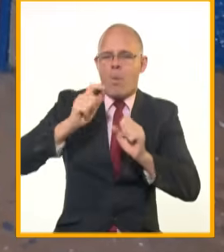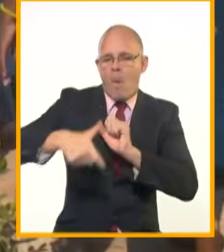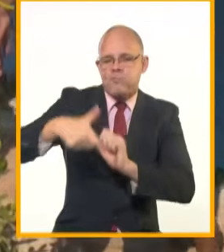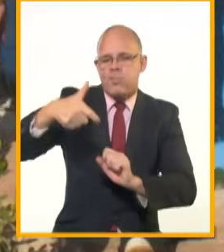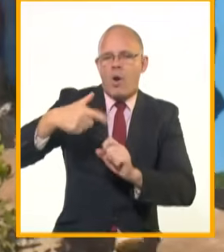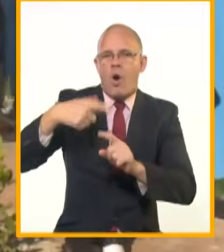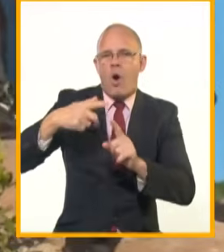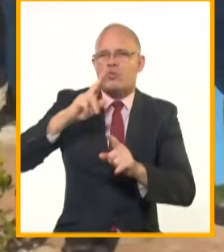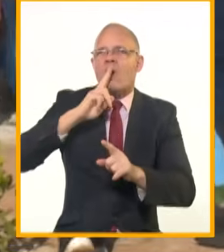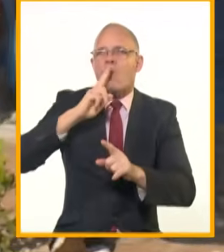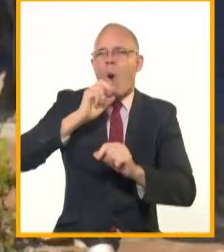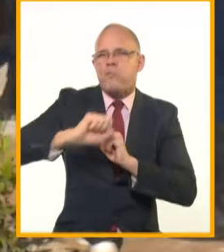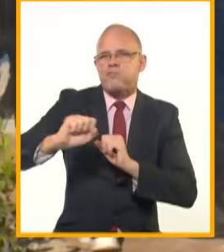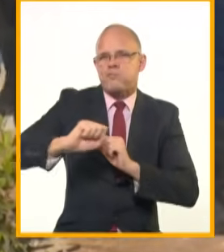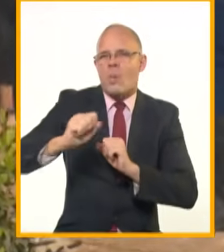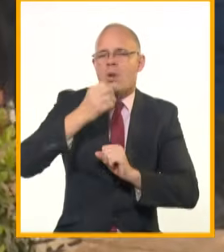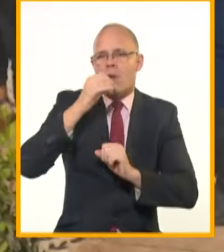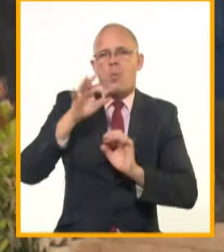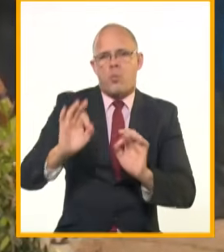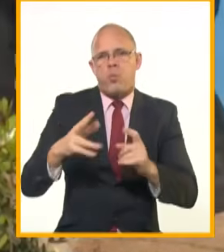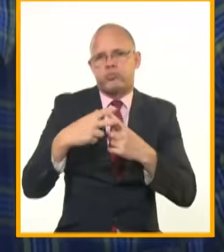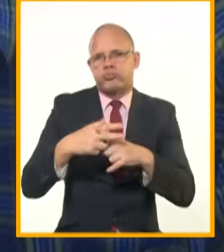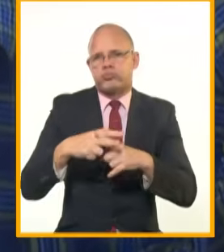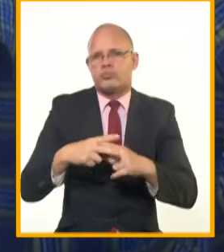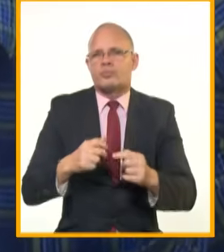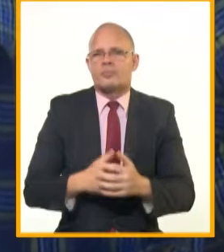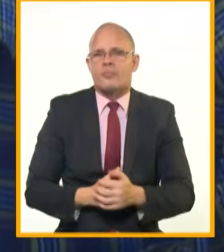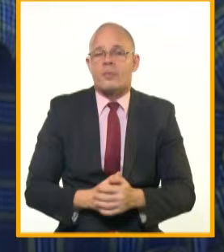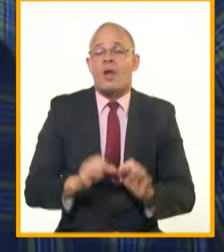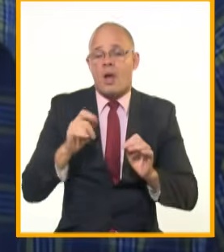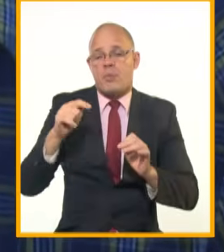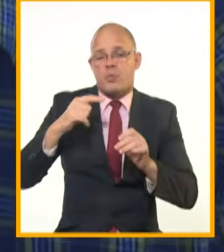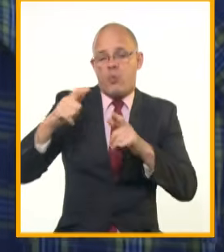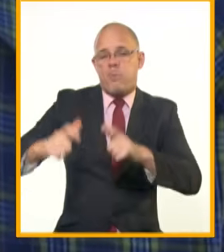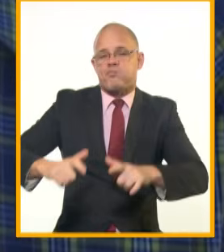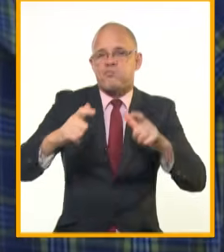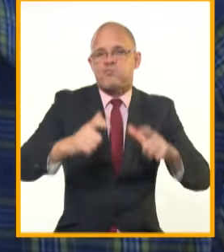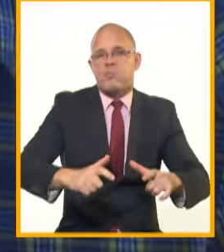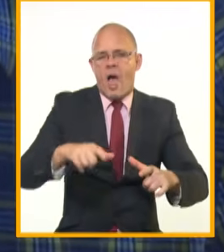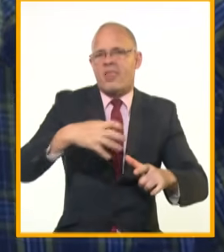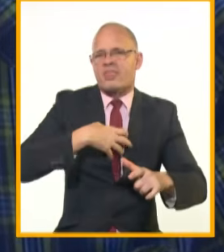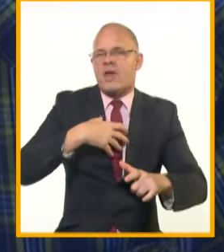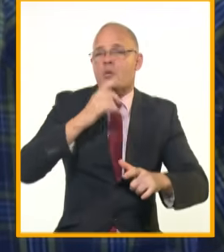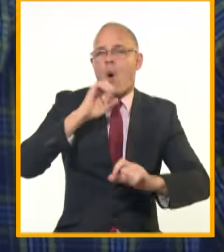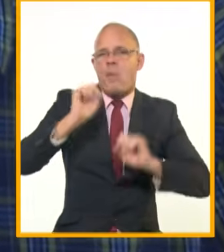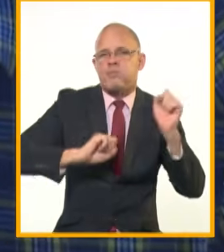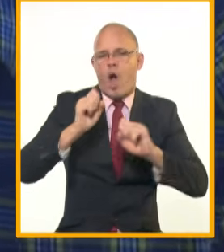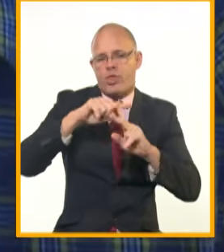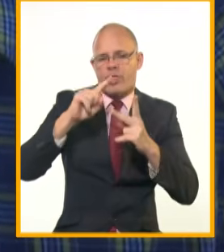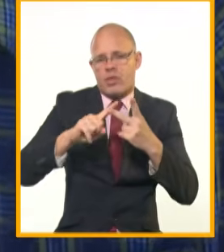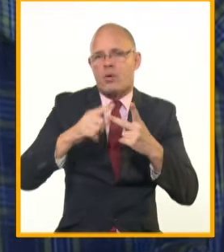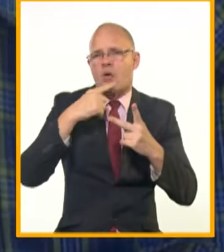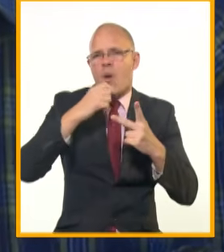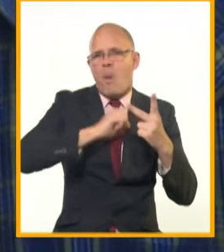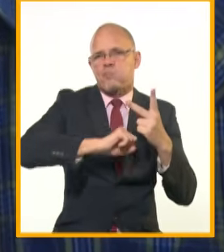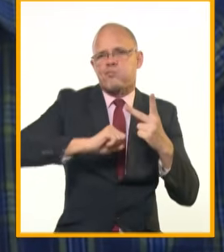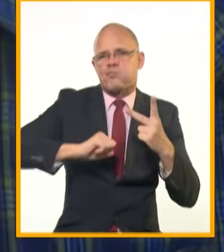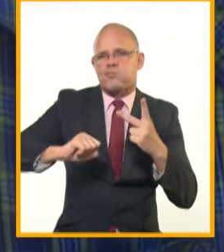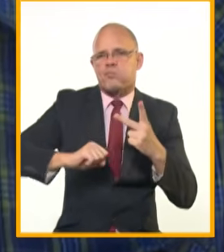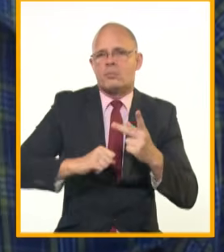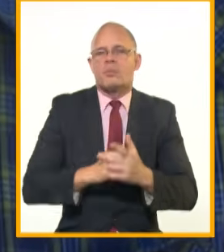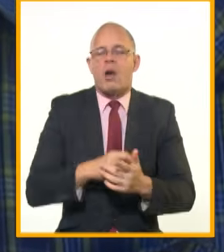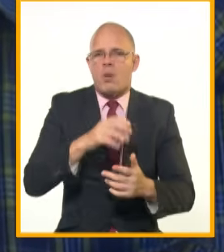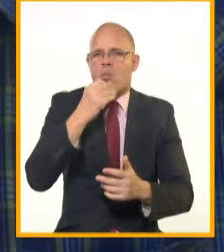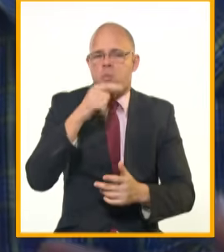para reforzar el abasto de agua. Este campo de pozos lo componen 2 bombas, una de 25 litros por segundo y otra de 75 litros por segundo, que